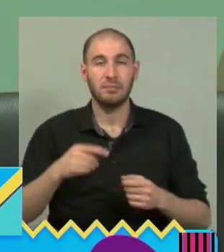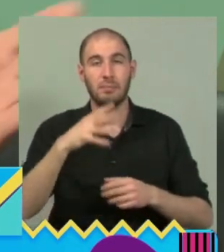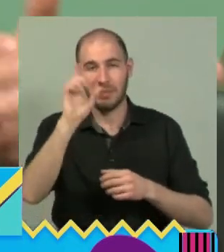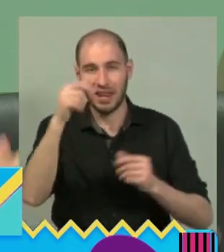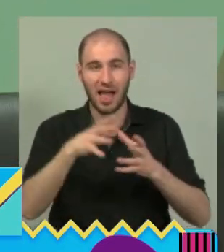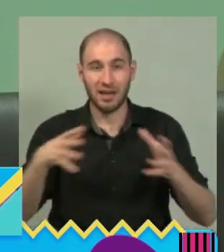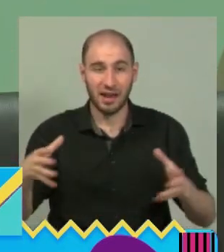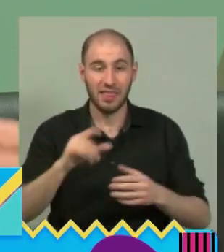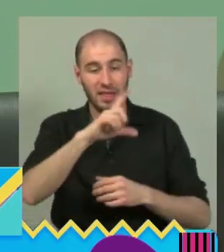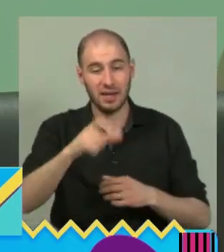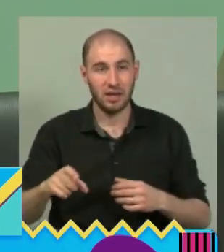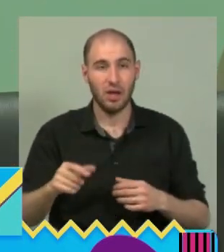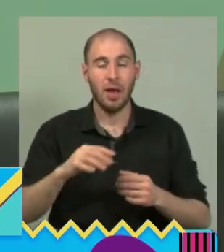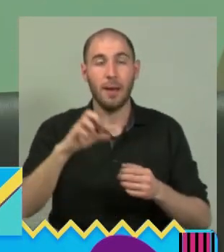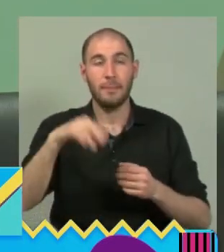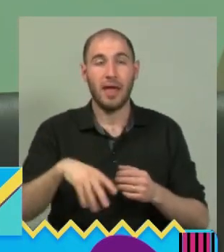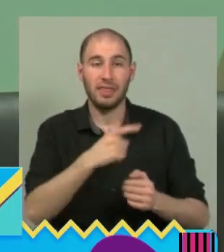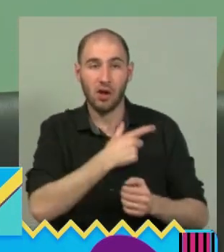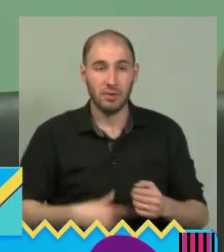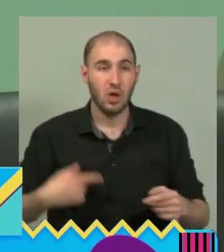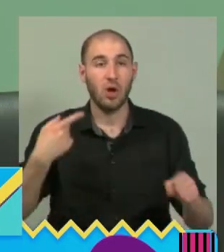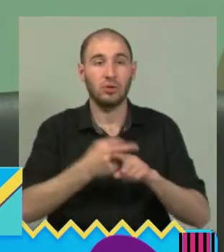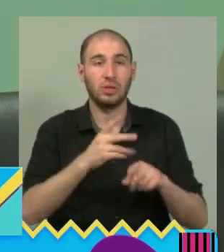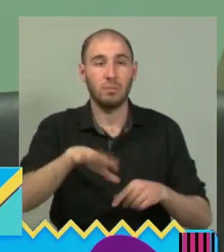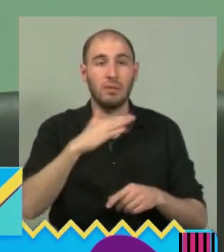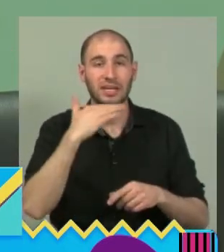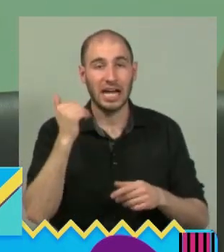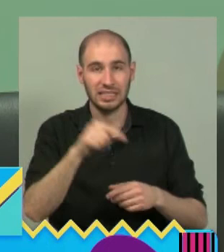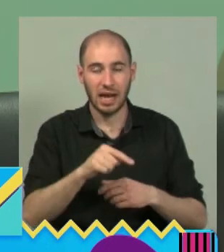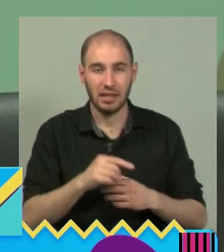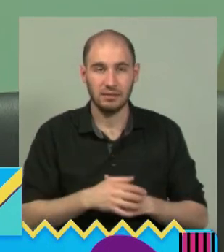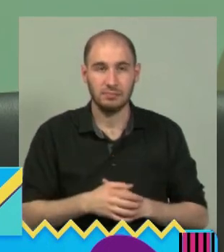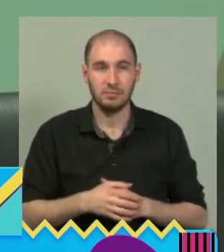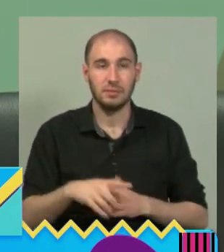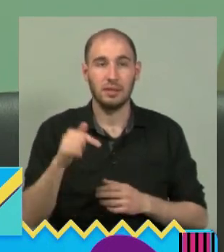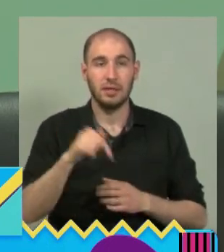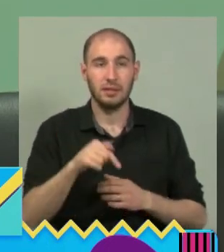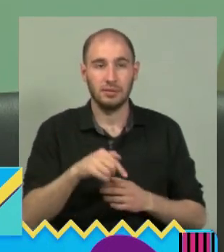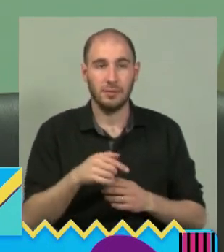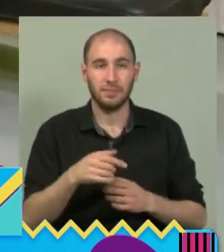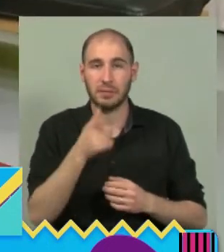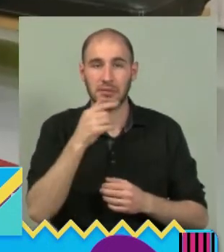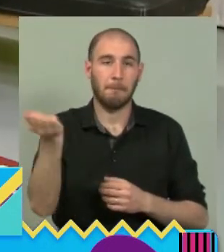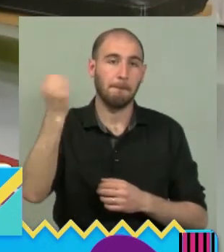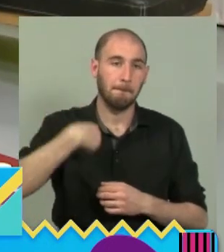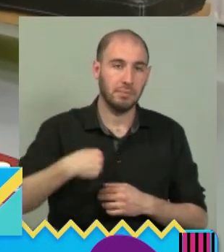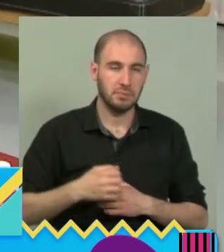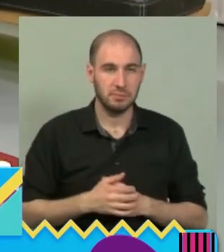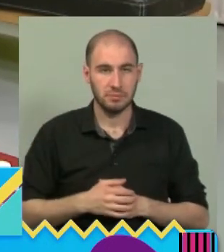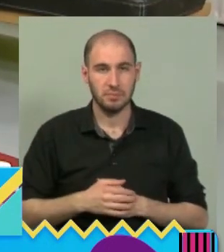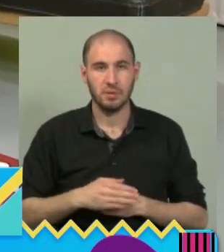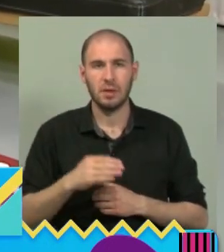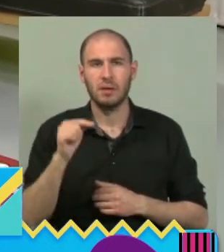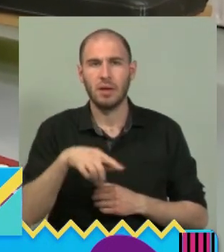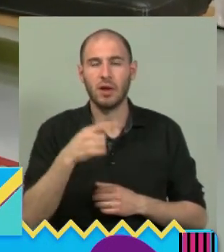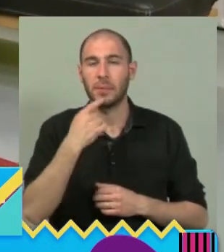en las nacientes de nuestro río es una política de Estado que va en contra del pueblo jachallero y aún así no se nos tiene en cuenta. Bien, Julio, un